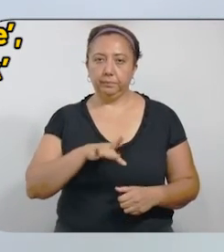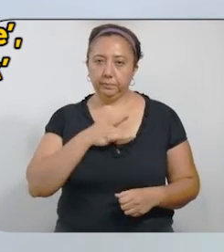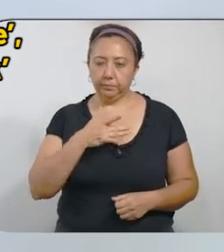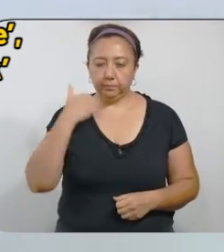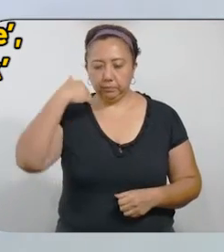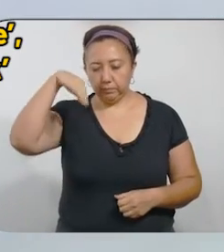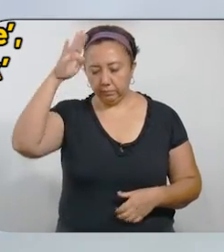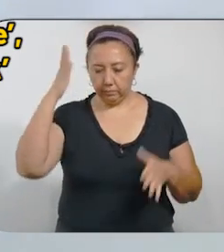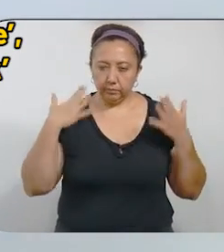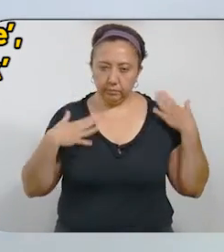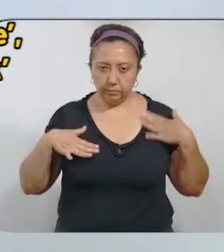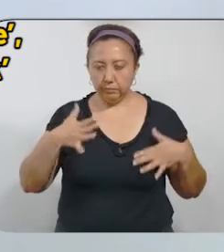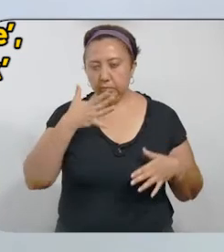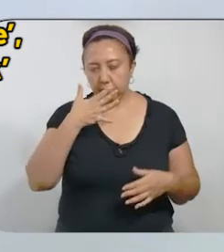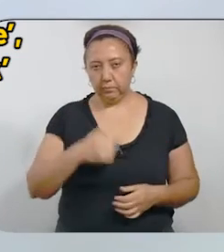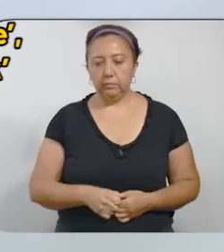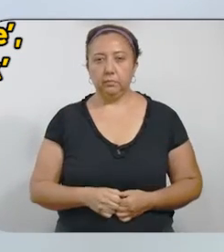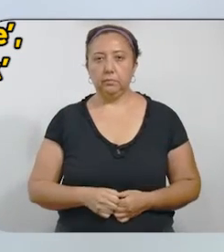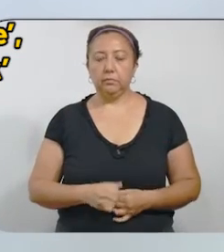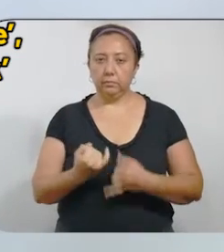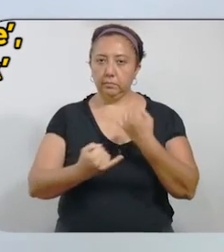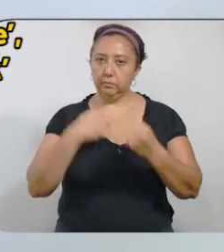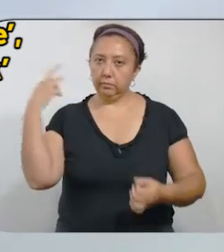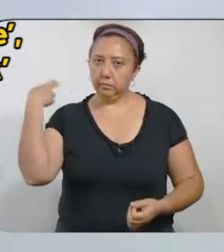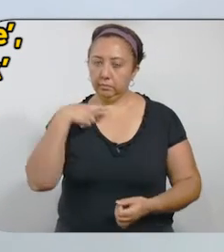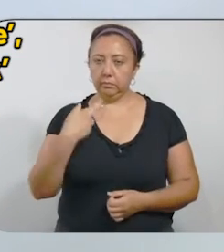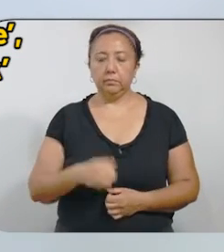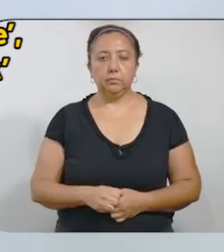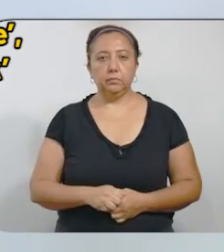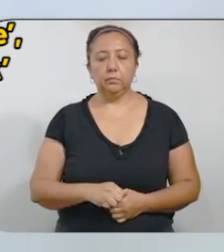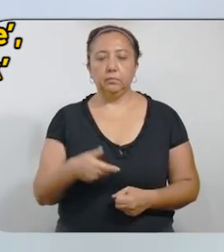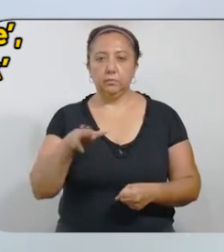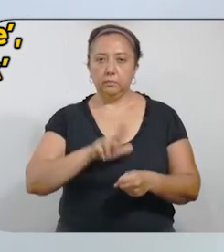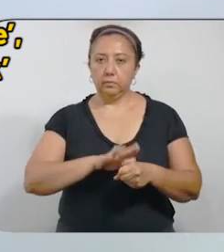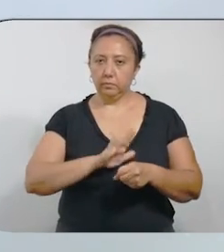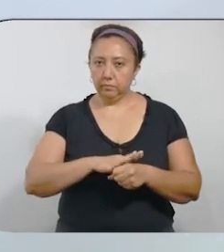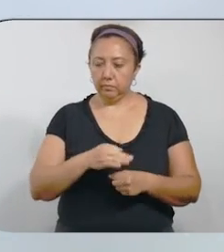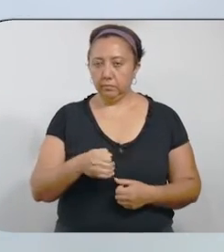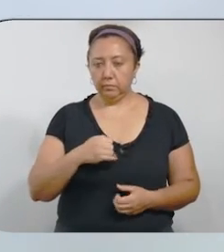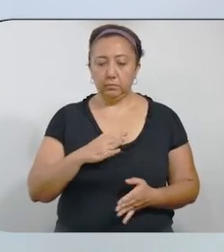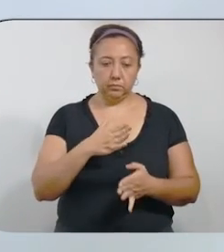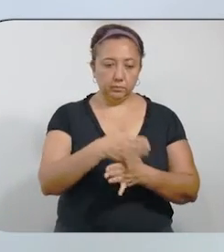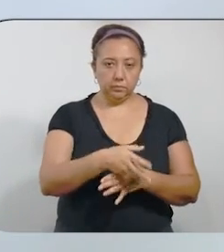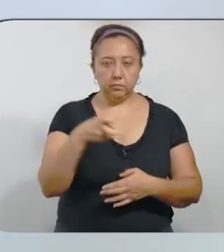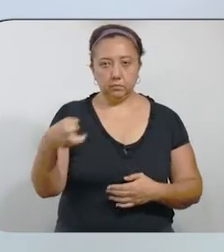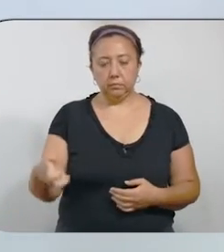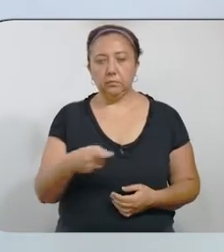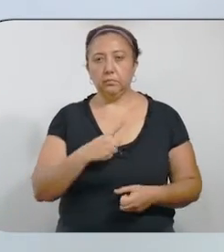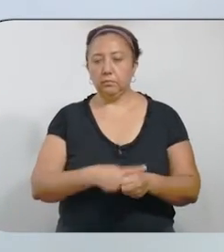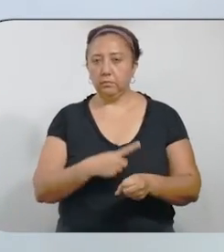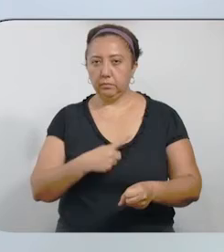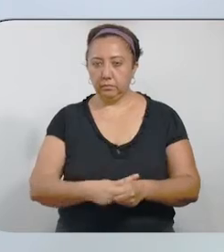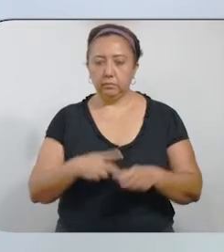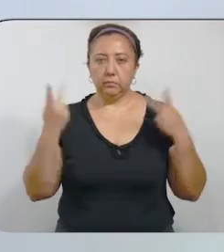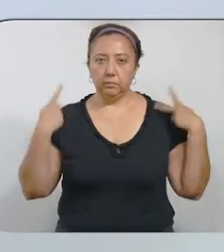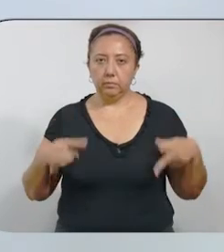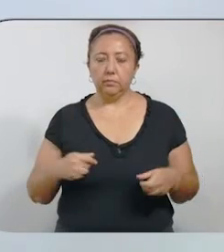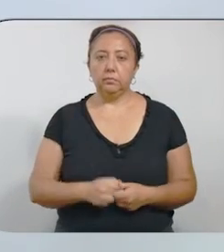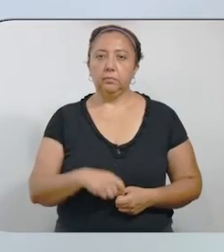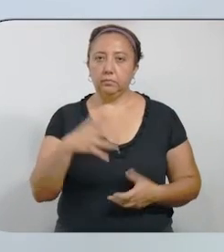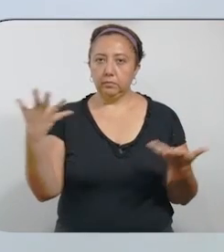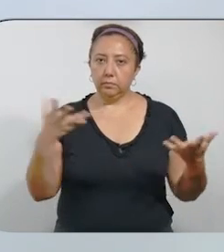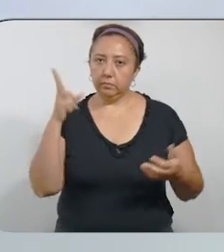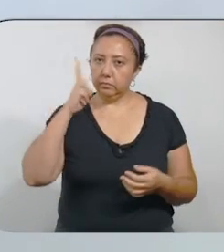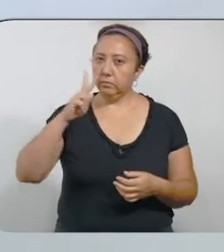presentan fiebre, cansancio o tos seca, acudir de inmediato al centro de salud más cercano. En esta fase de la epidemia, personal del sector